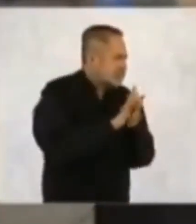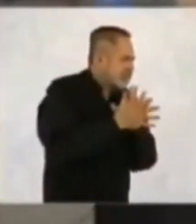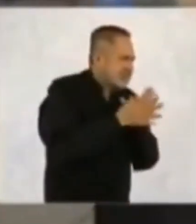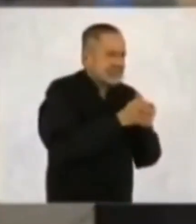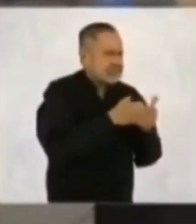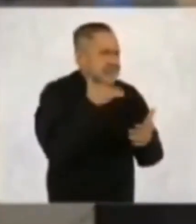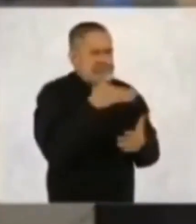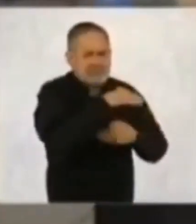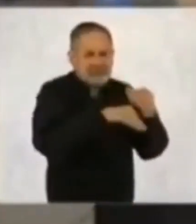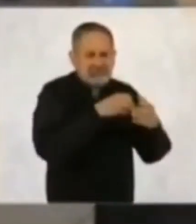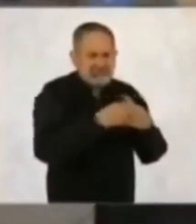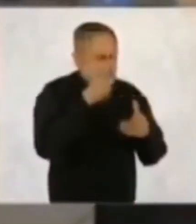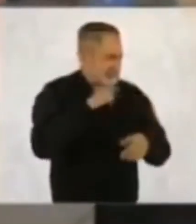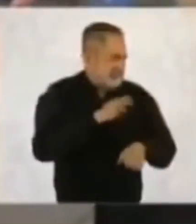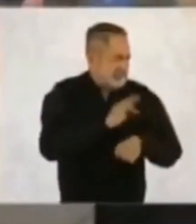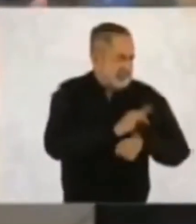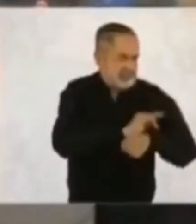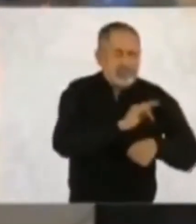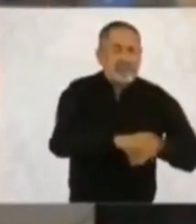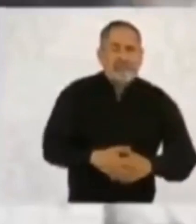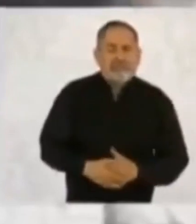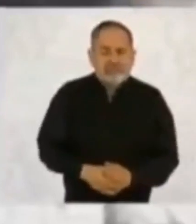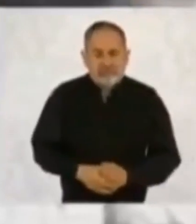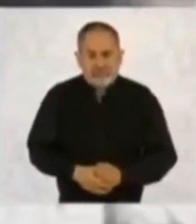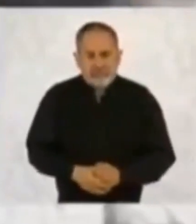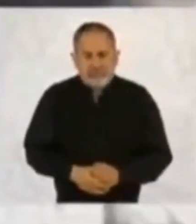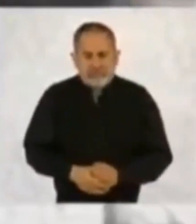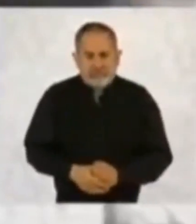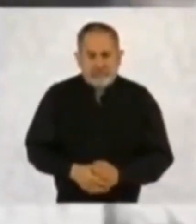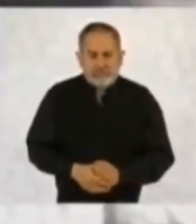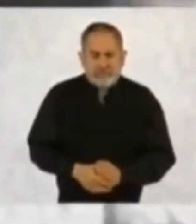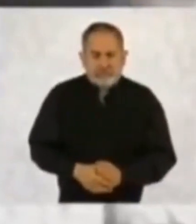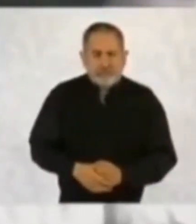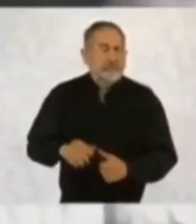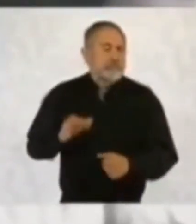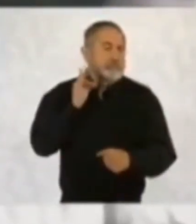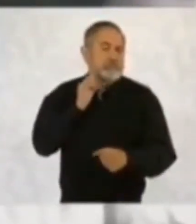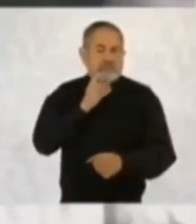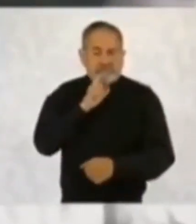toda la estructura del Poder Judicial para proteger este tipo de conductas. Hay esos casos específicos